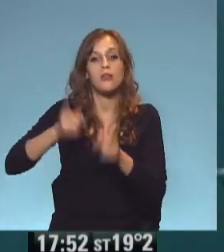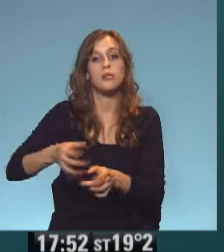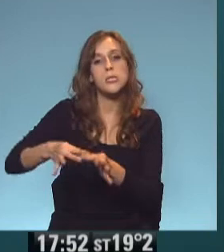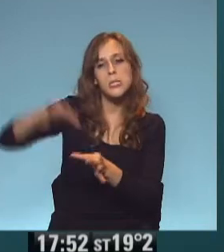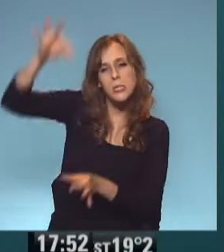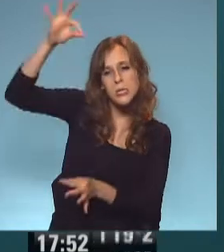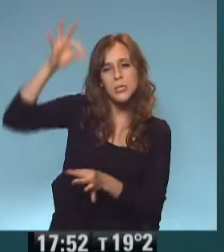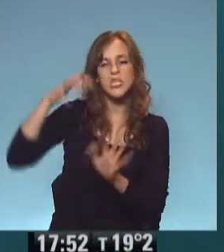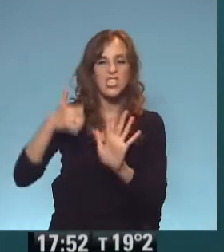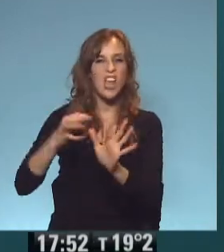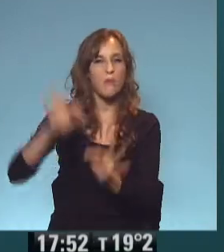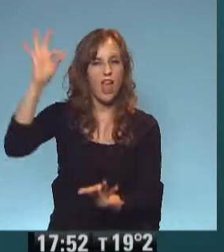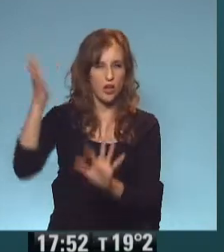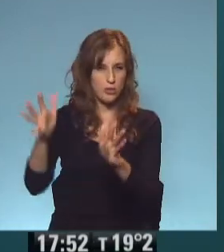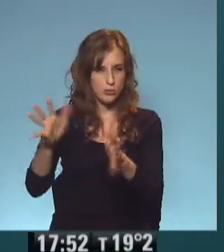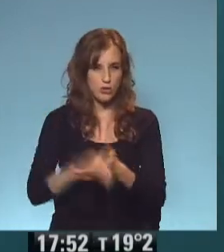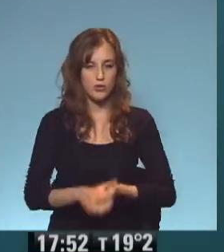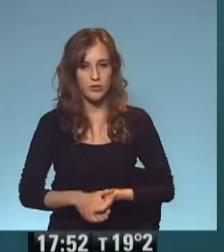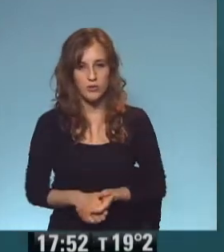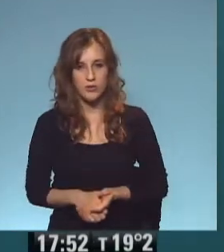5 o 6 metros del fondo.